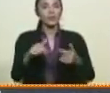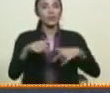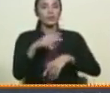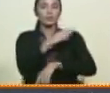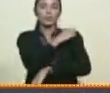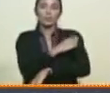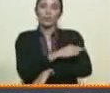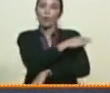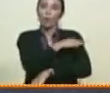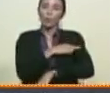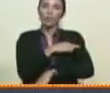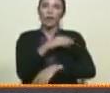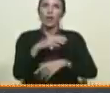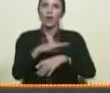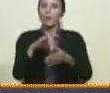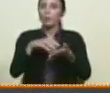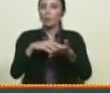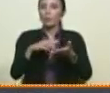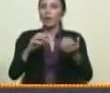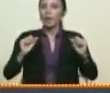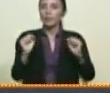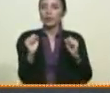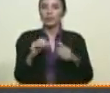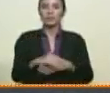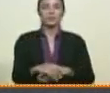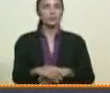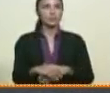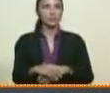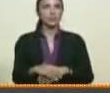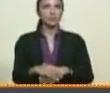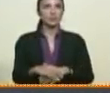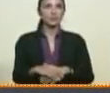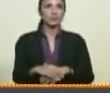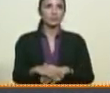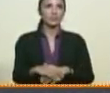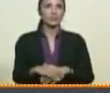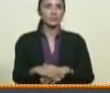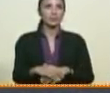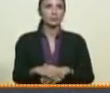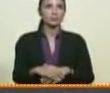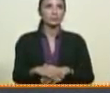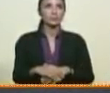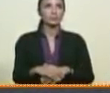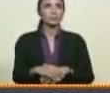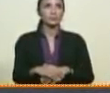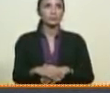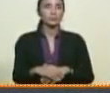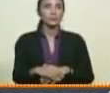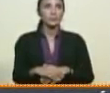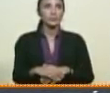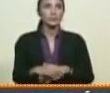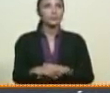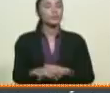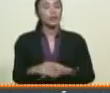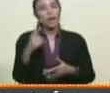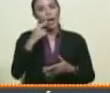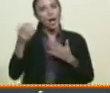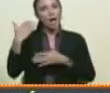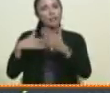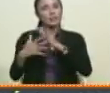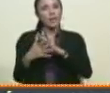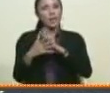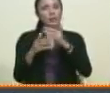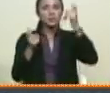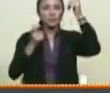y por propuesta de sus trabajadores del pueblo del vigía dado que fue nuestro comandante chávez quien